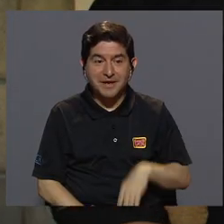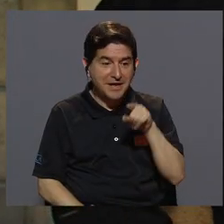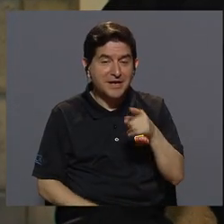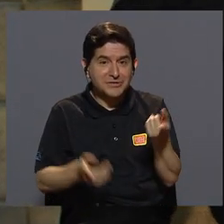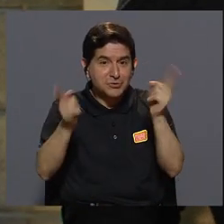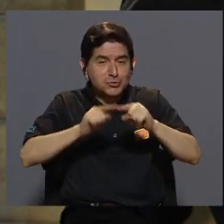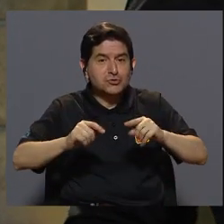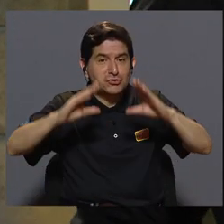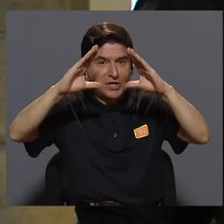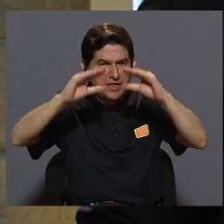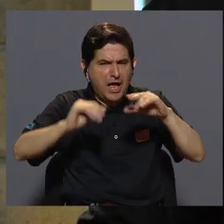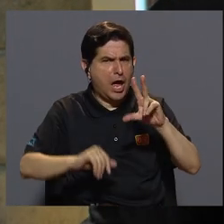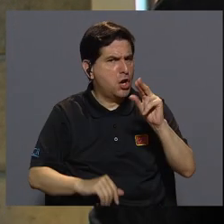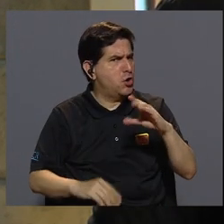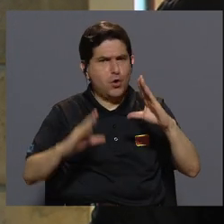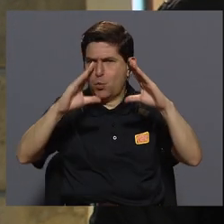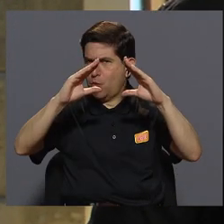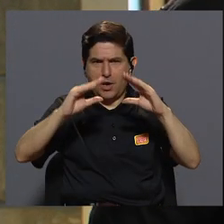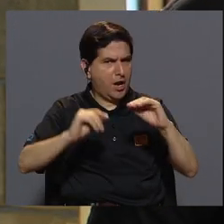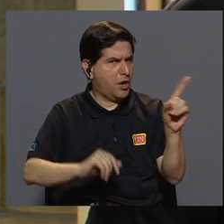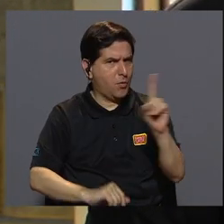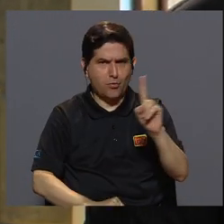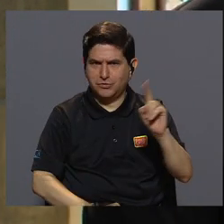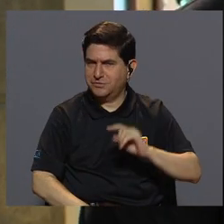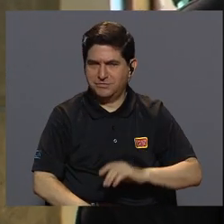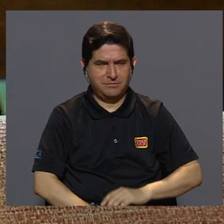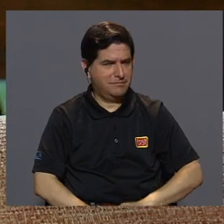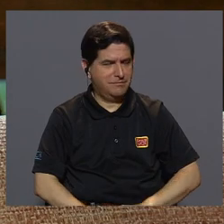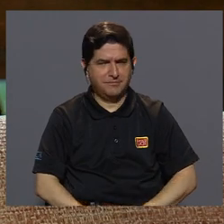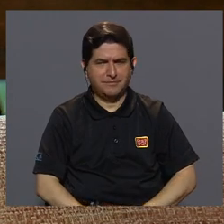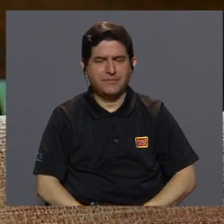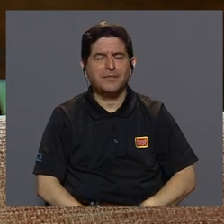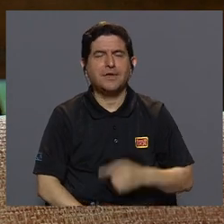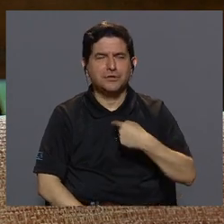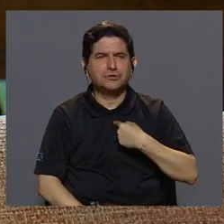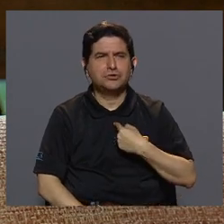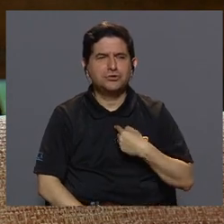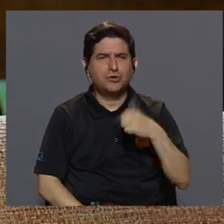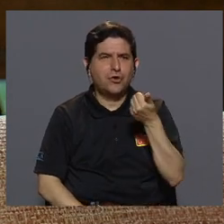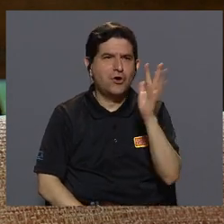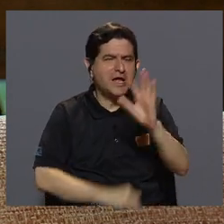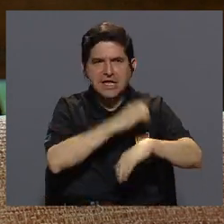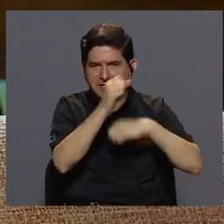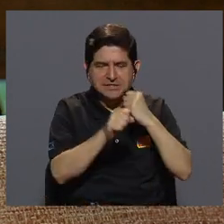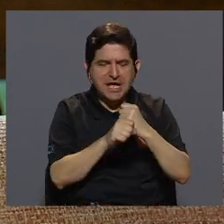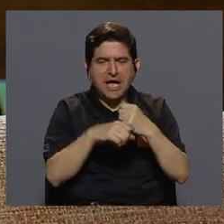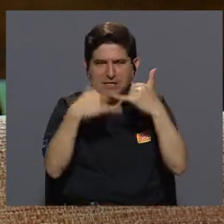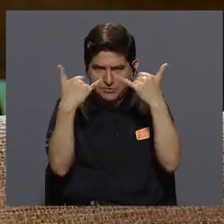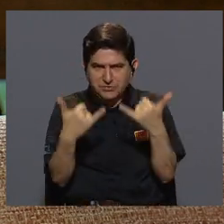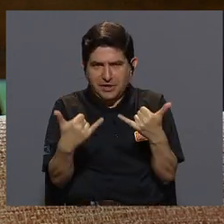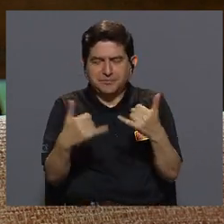Y en la tarde, ¿verdad? Nada de noche ni nada de esas cosas. Cumplí 15 años,